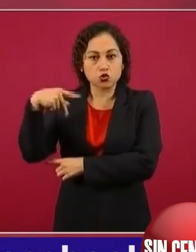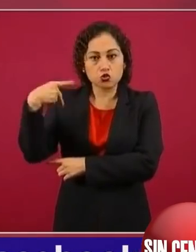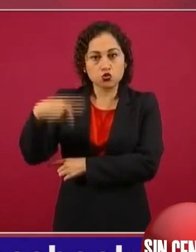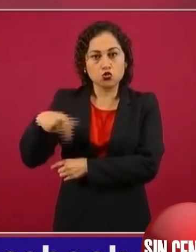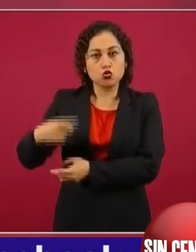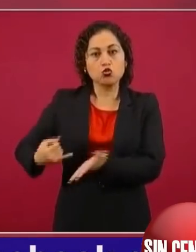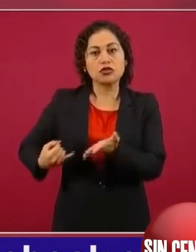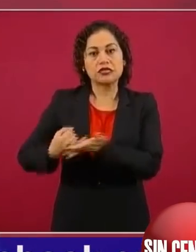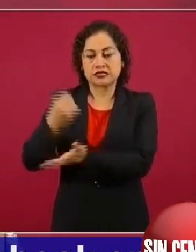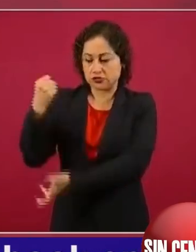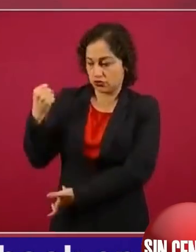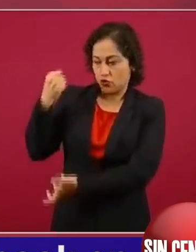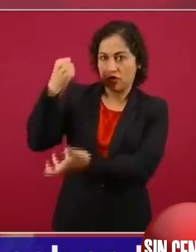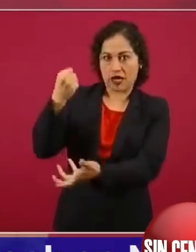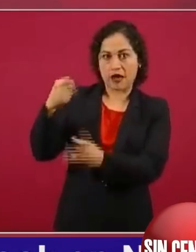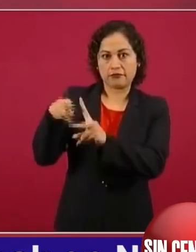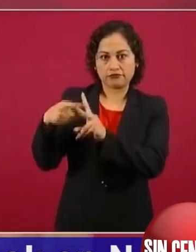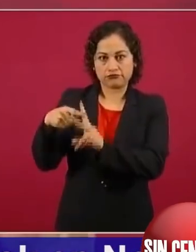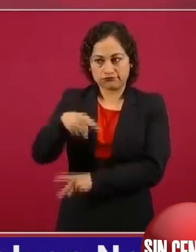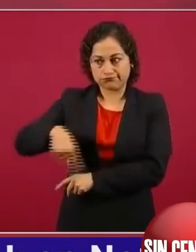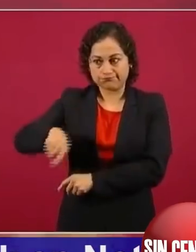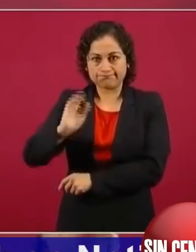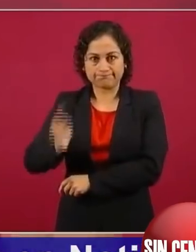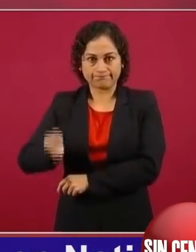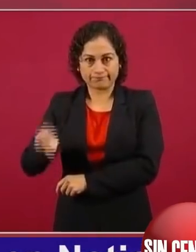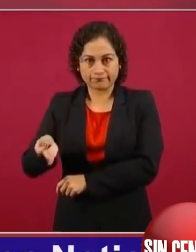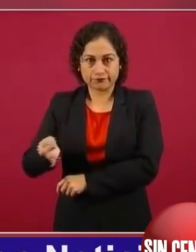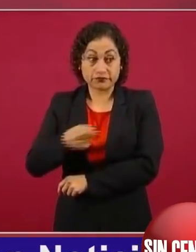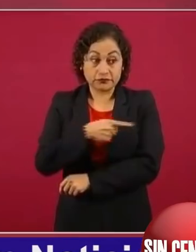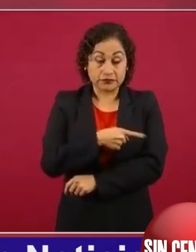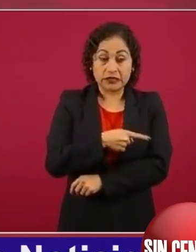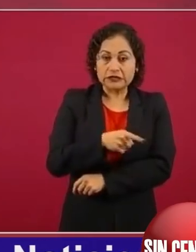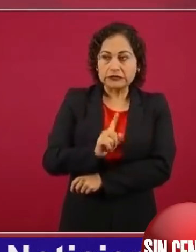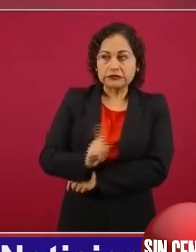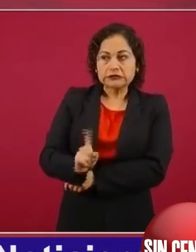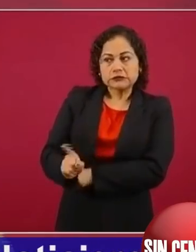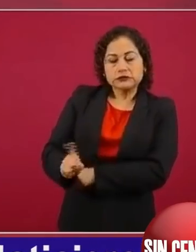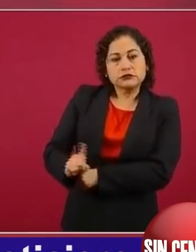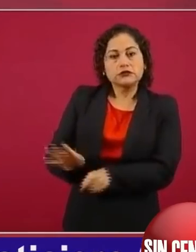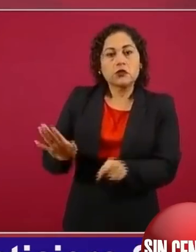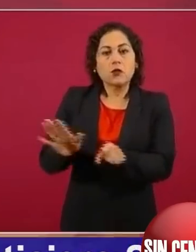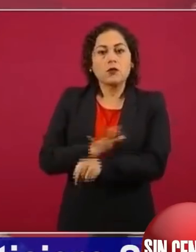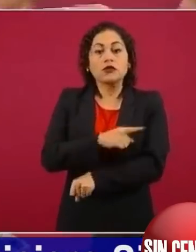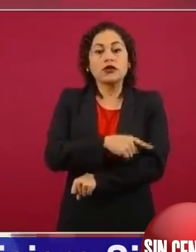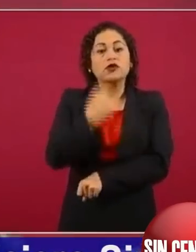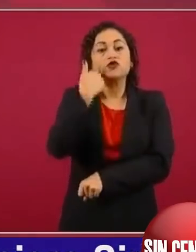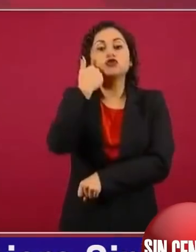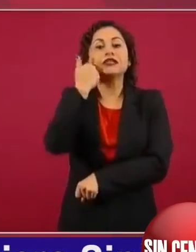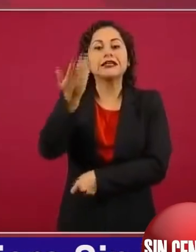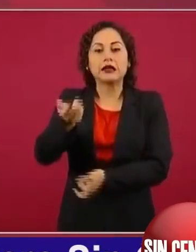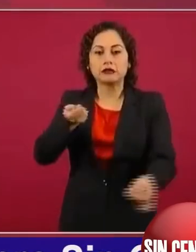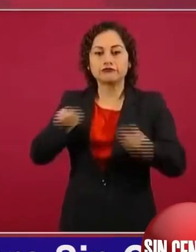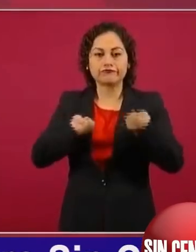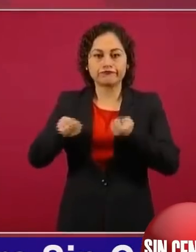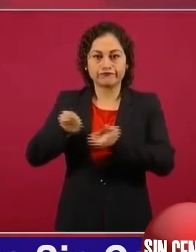y lo que quieren es seguir controlando el presupuesto para que el presupuesto no vaya